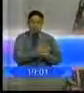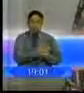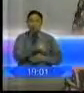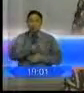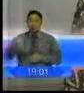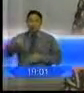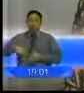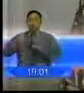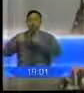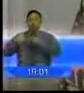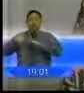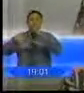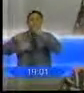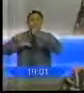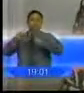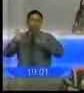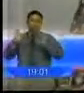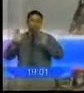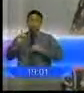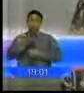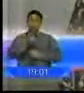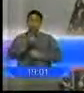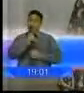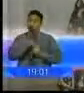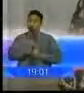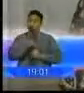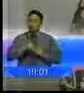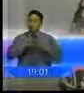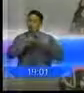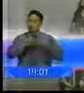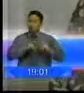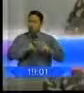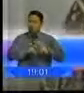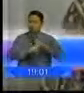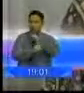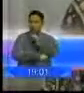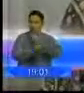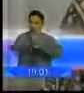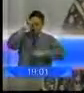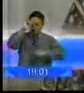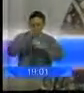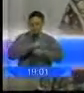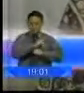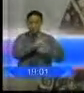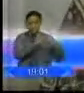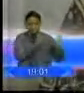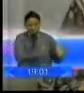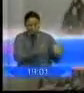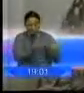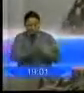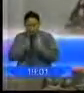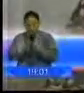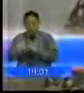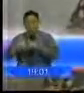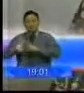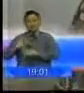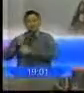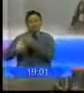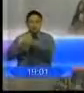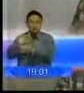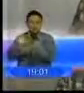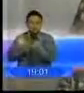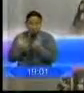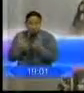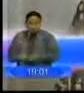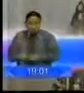ya va a ser declarado inocente. La investigación penal, recordemos que tiene varias etapas y varios procesos, y recién están iniciando.